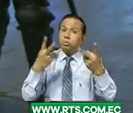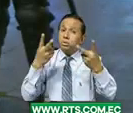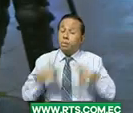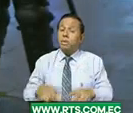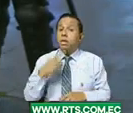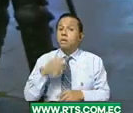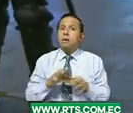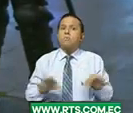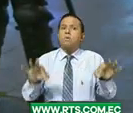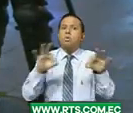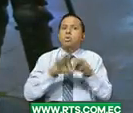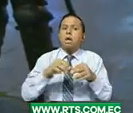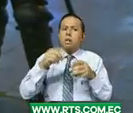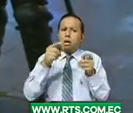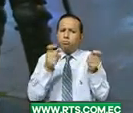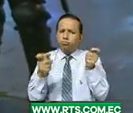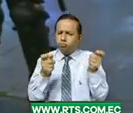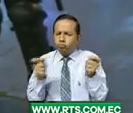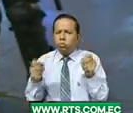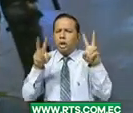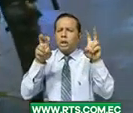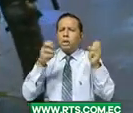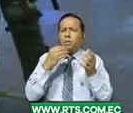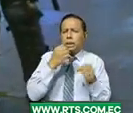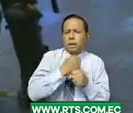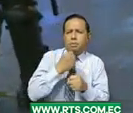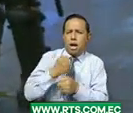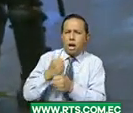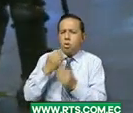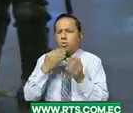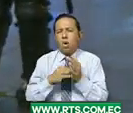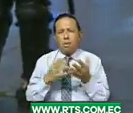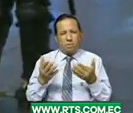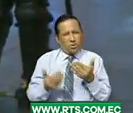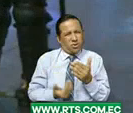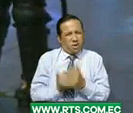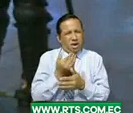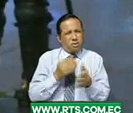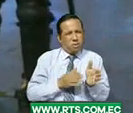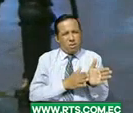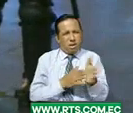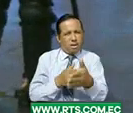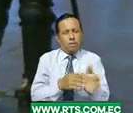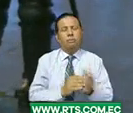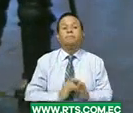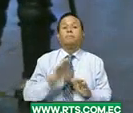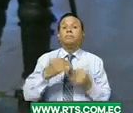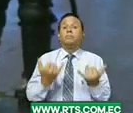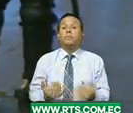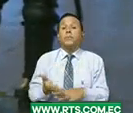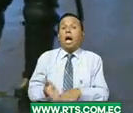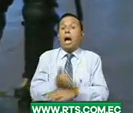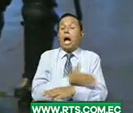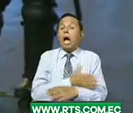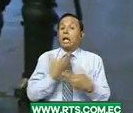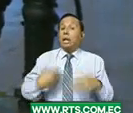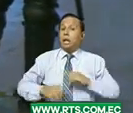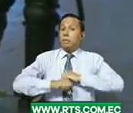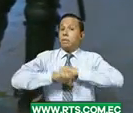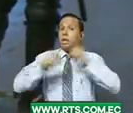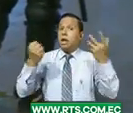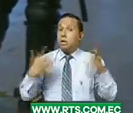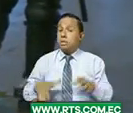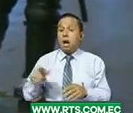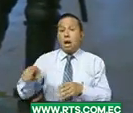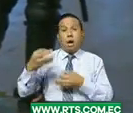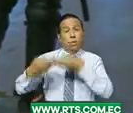como el metro de la ciudad capital. Pero horas más tarde, en el complejo judicial norte, se llevó a cabo la audiencia donde se levantaron las